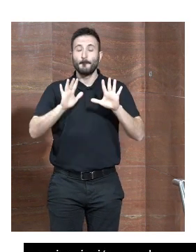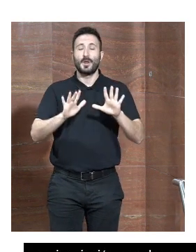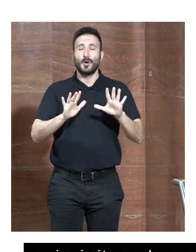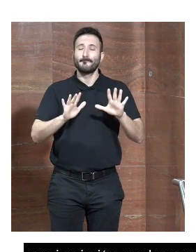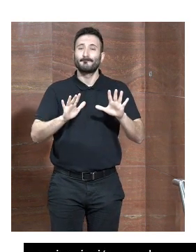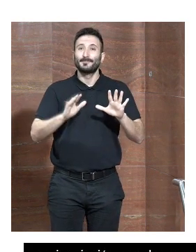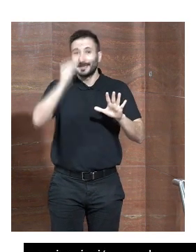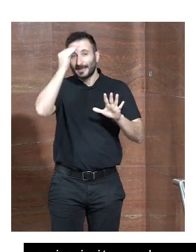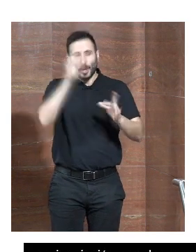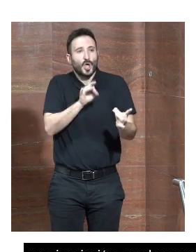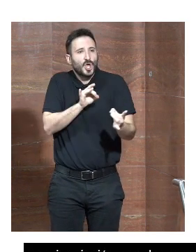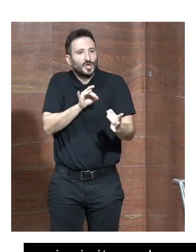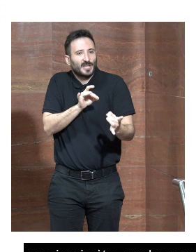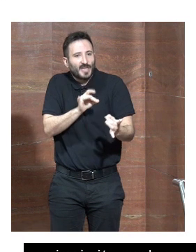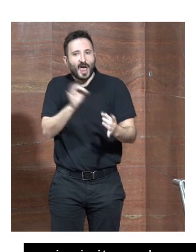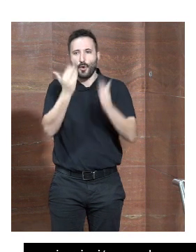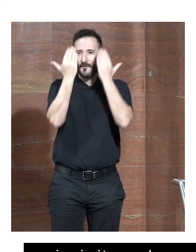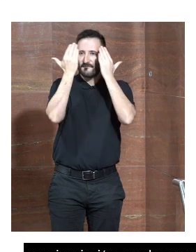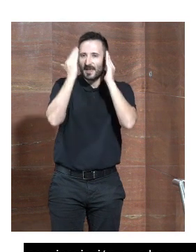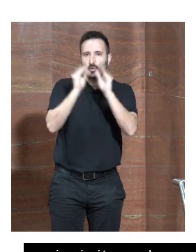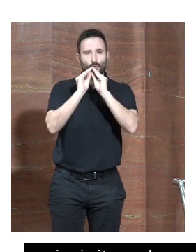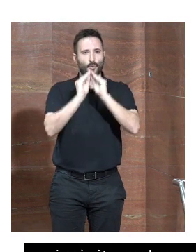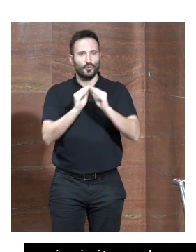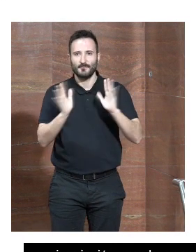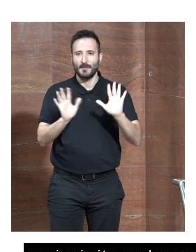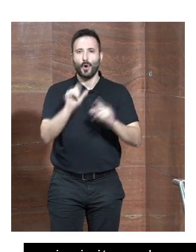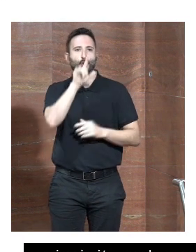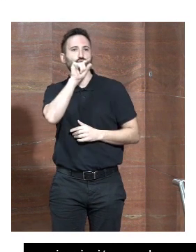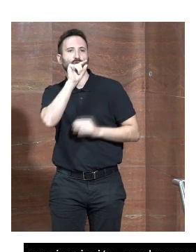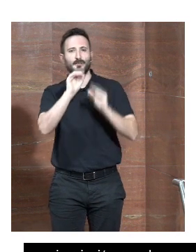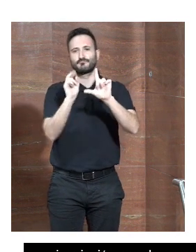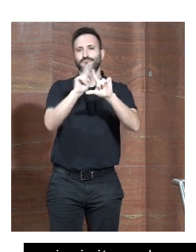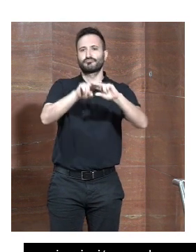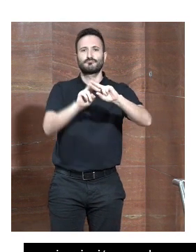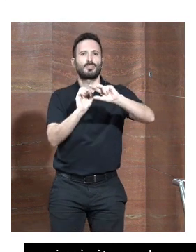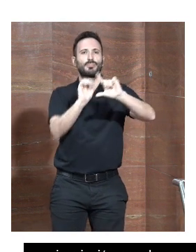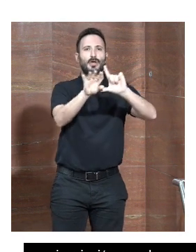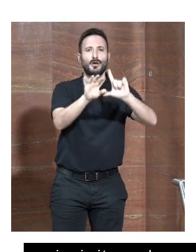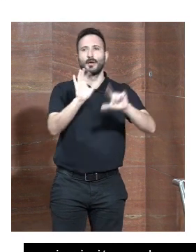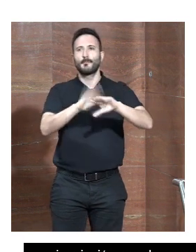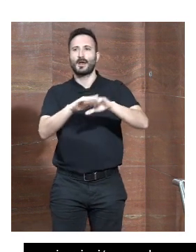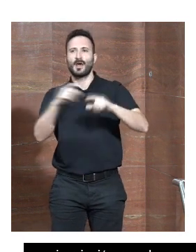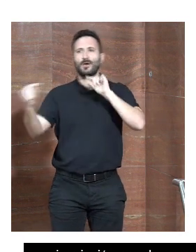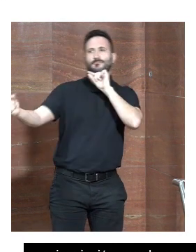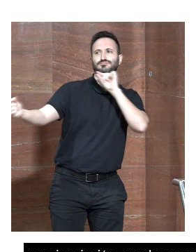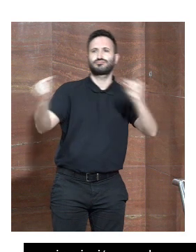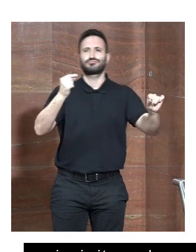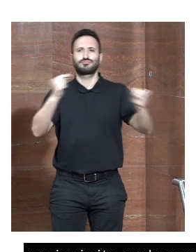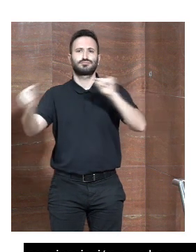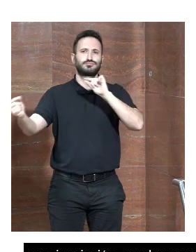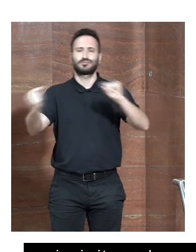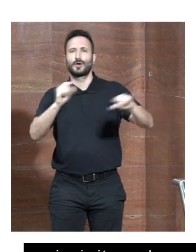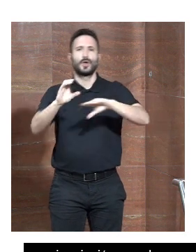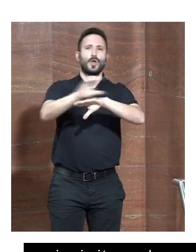de chatear y feufear y tuitear acerca de las broncas con el Consejo General del